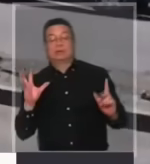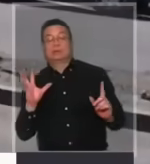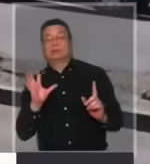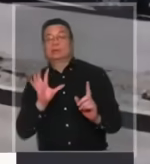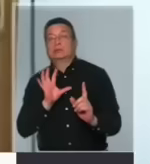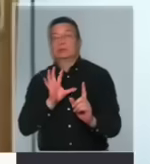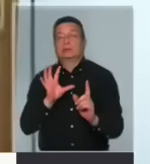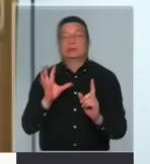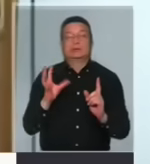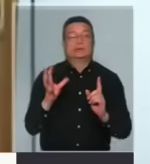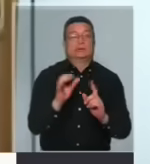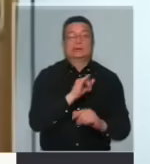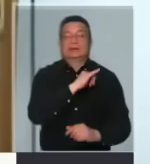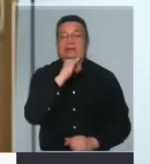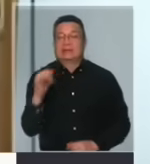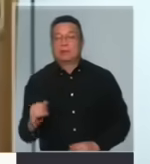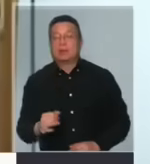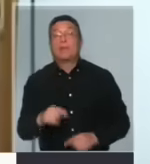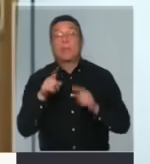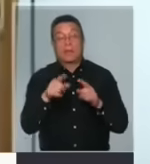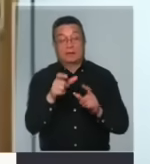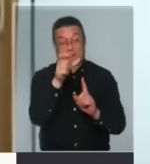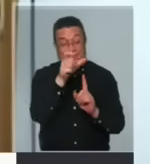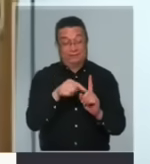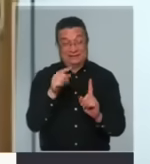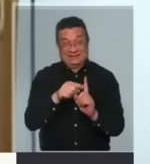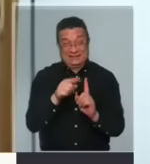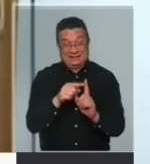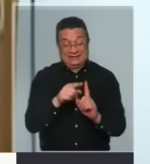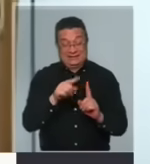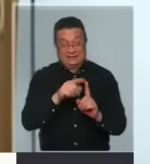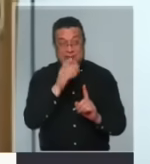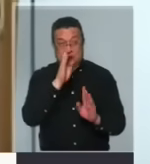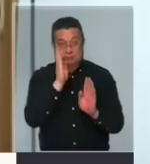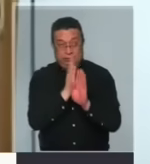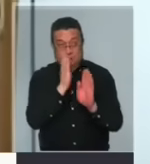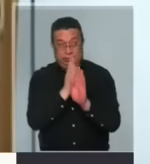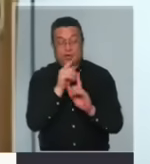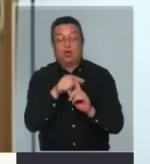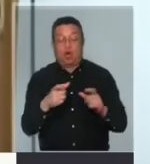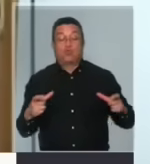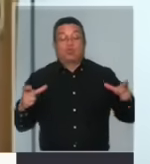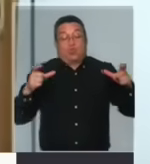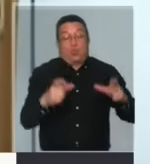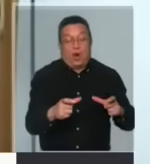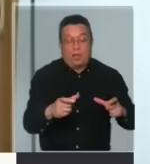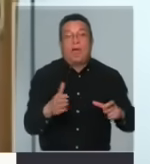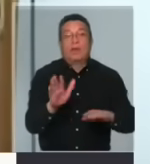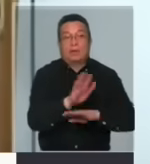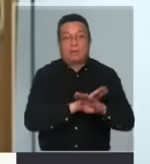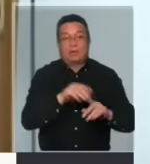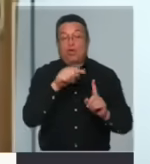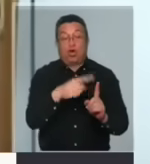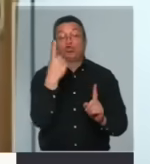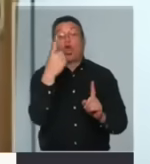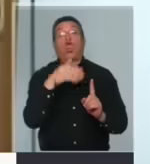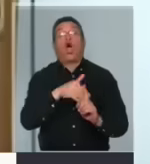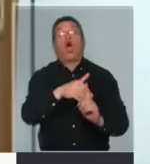control. Respecto de este agente encubierto hay todo un nivel de protección también. O sea, él no está